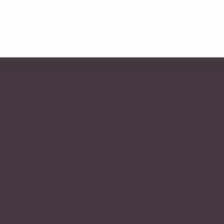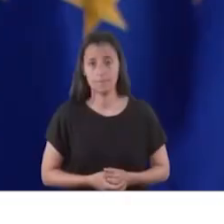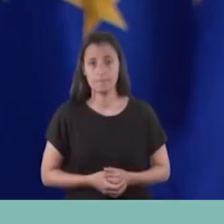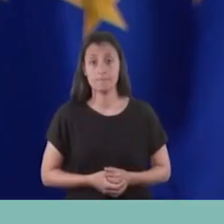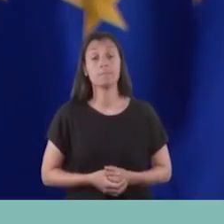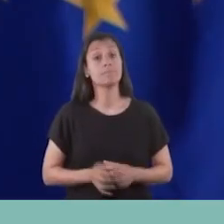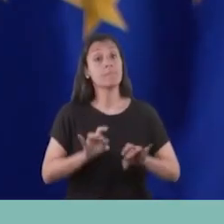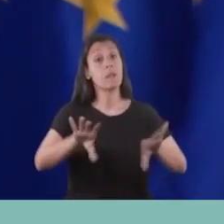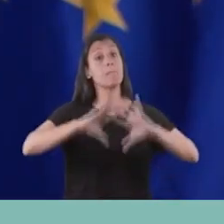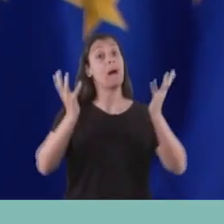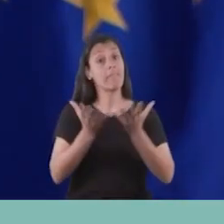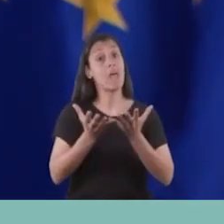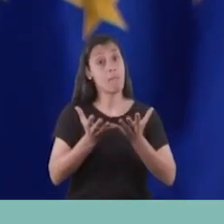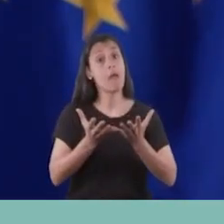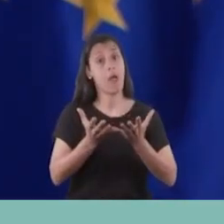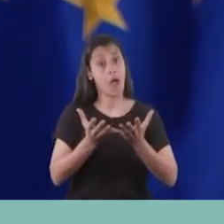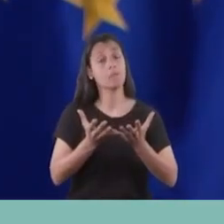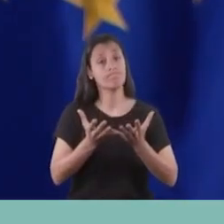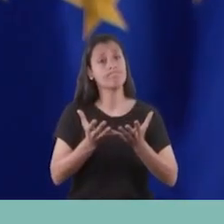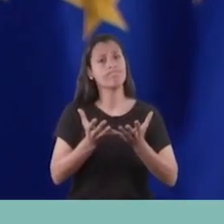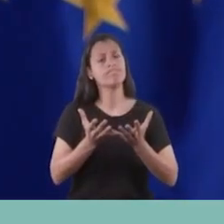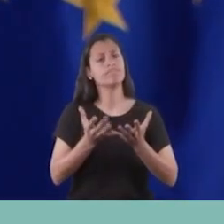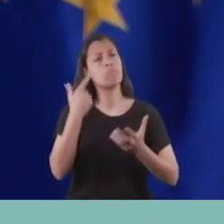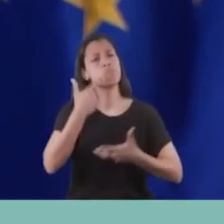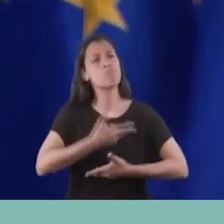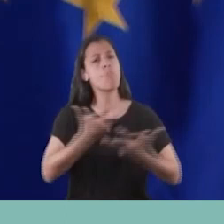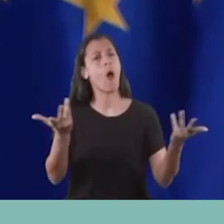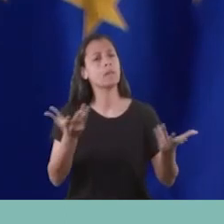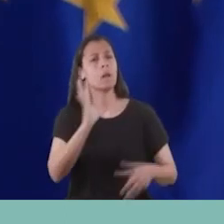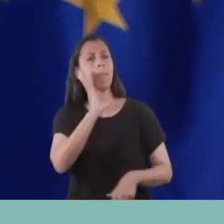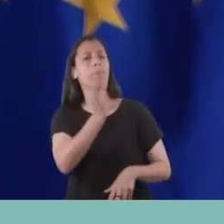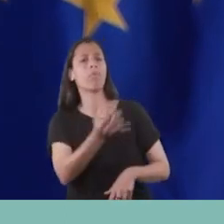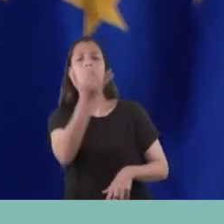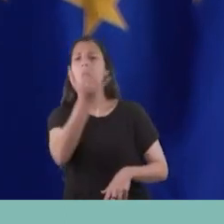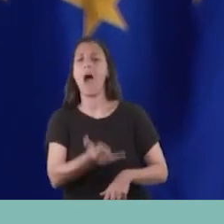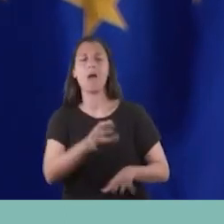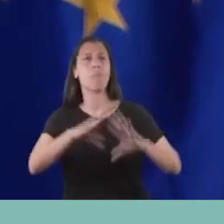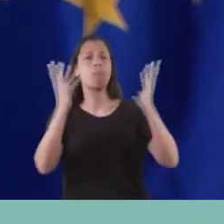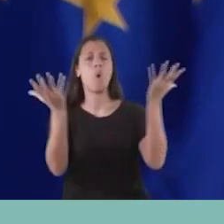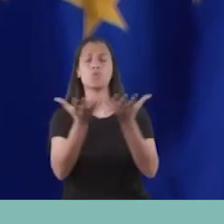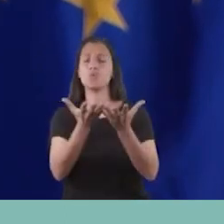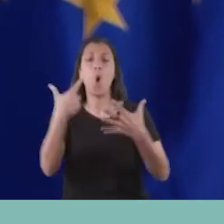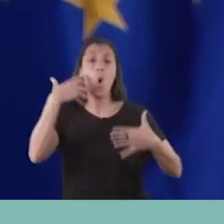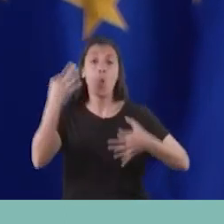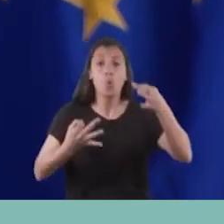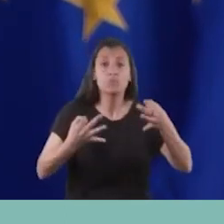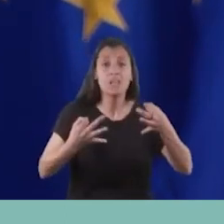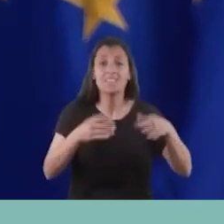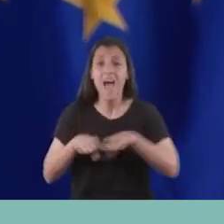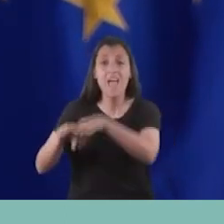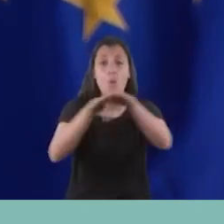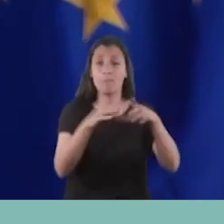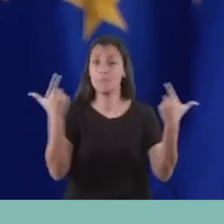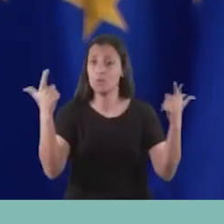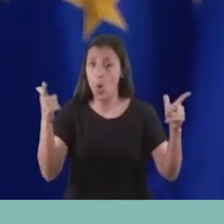La pandemia dejó al descubierto la injusticia del mundo. Y sobre esto tenemos que